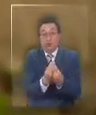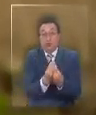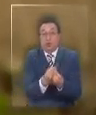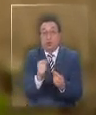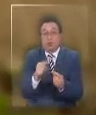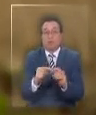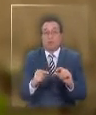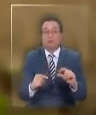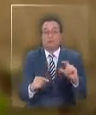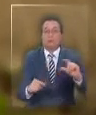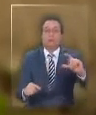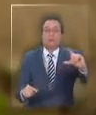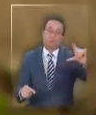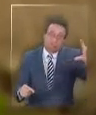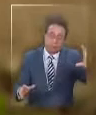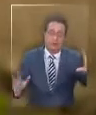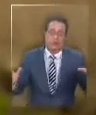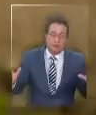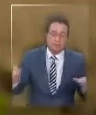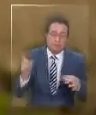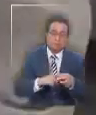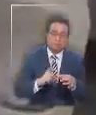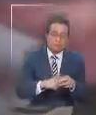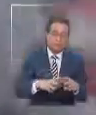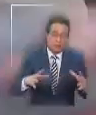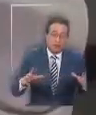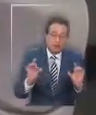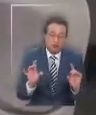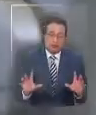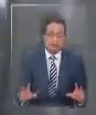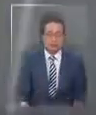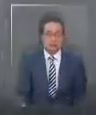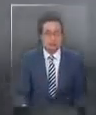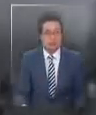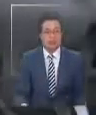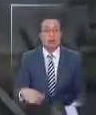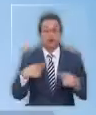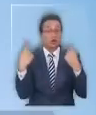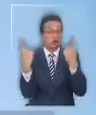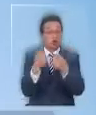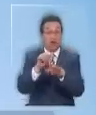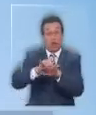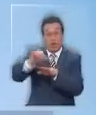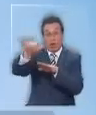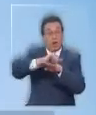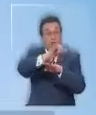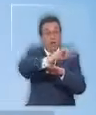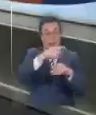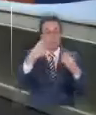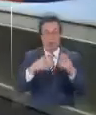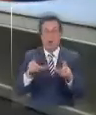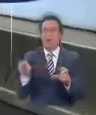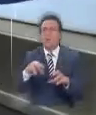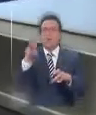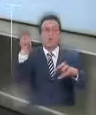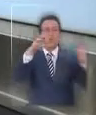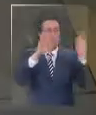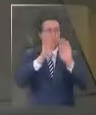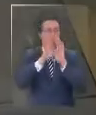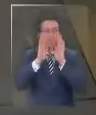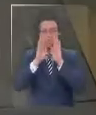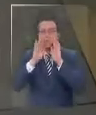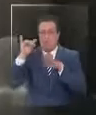precios van a comenzar a subir a medida que se van llenando los vuelos. Todas las aerolíneas que operan en Chile reforzaron la sanitización de aviones en